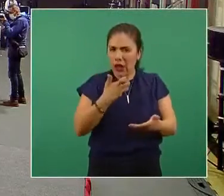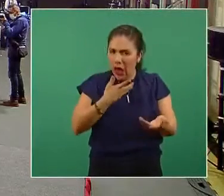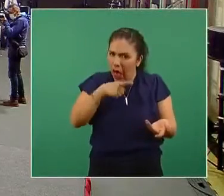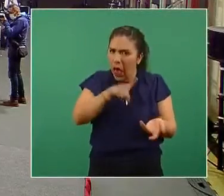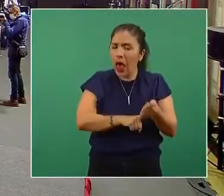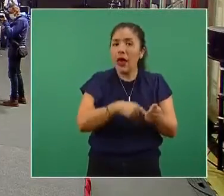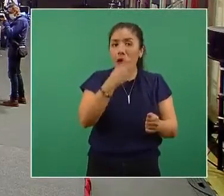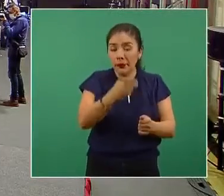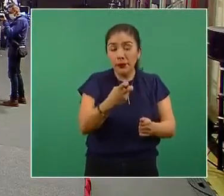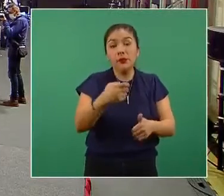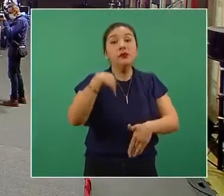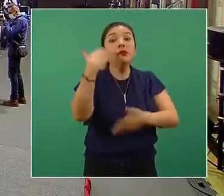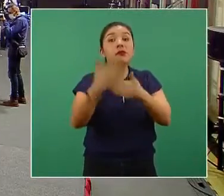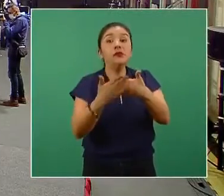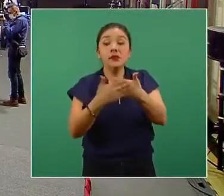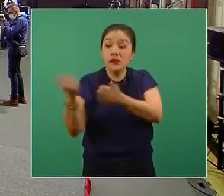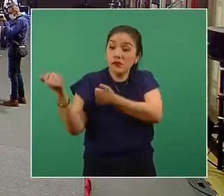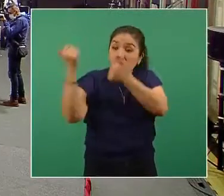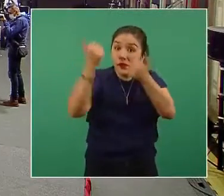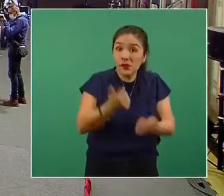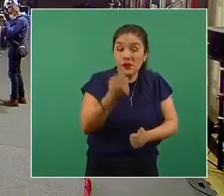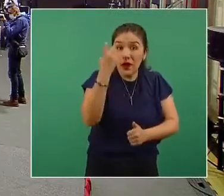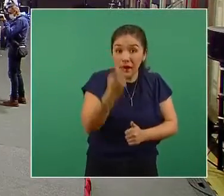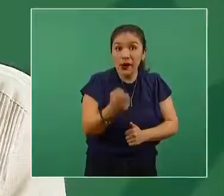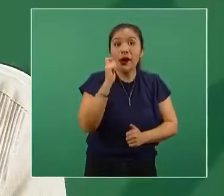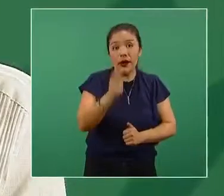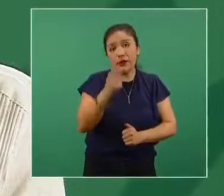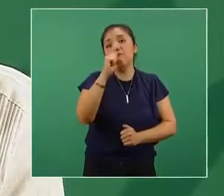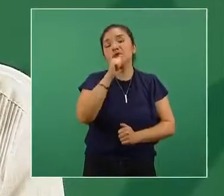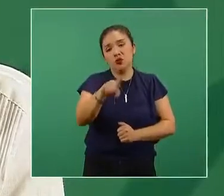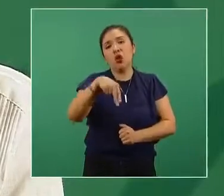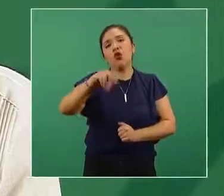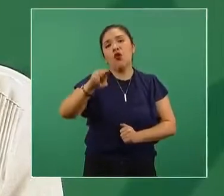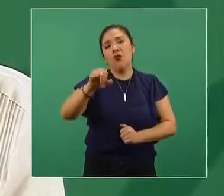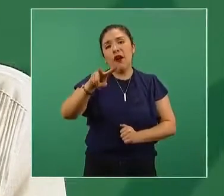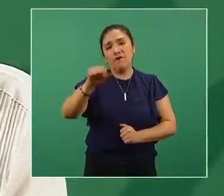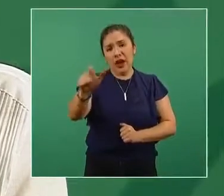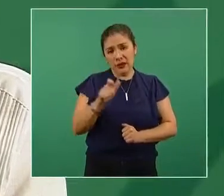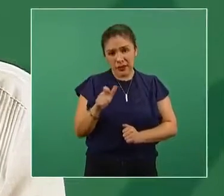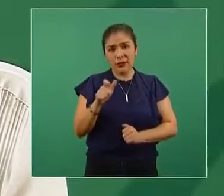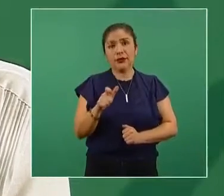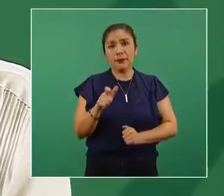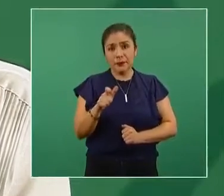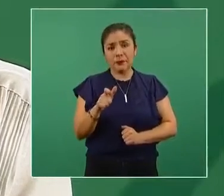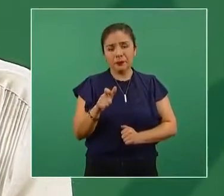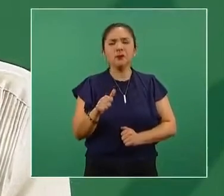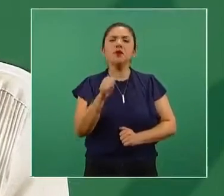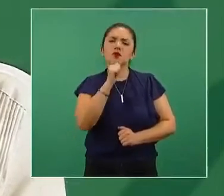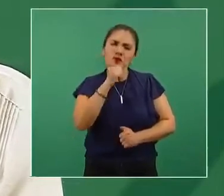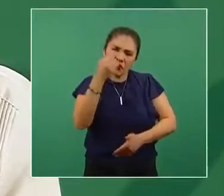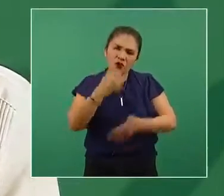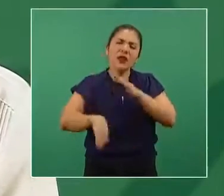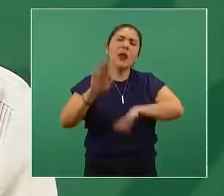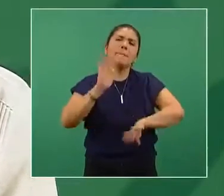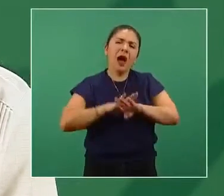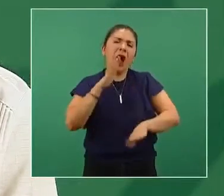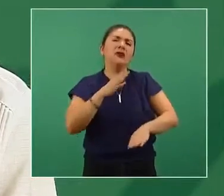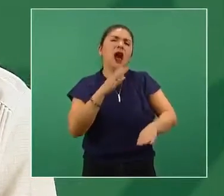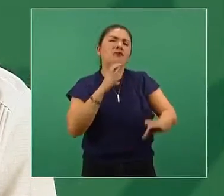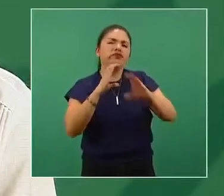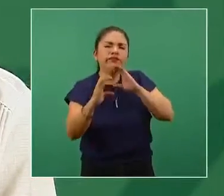y la siguiente ronda de abastecimiento es para la vacuna Novavax. Todavía tenemos que tener